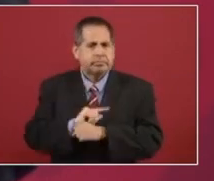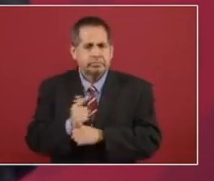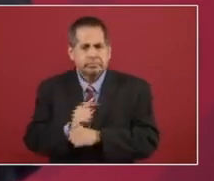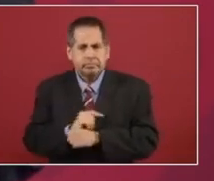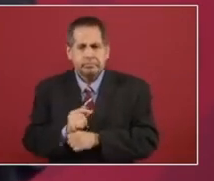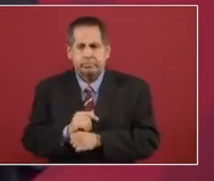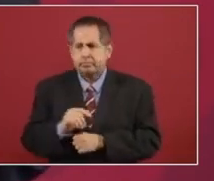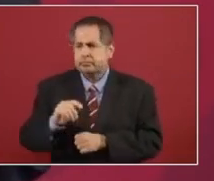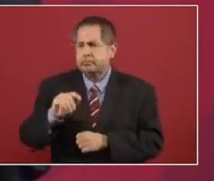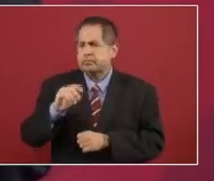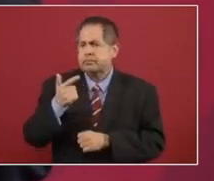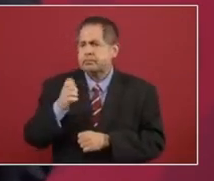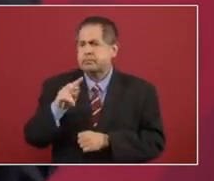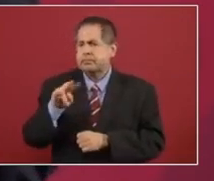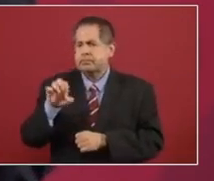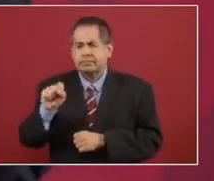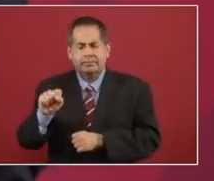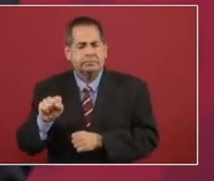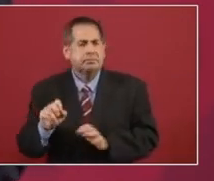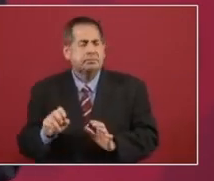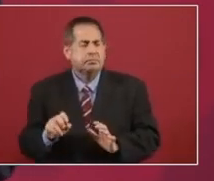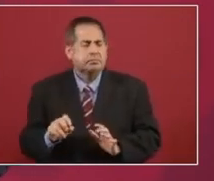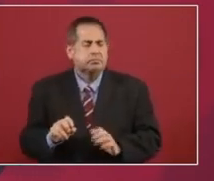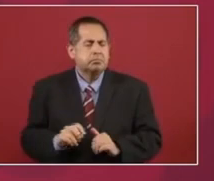licenciada de Gives,